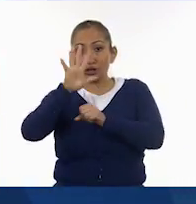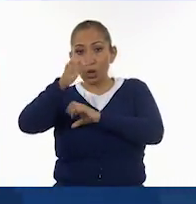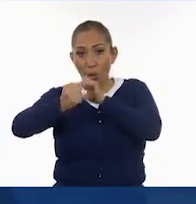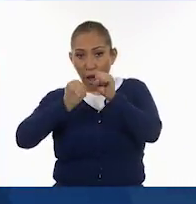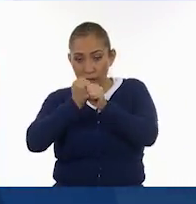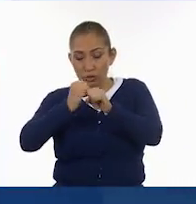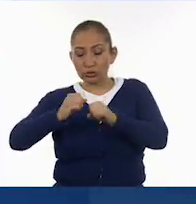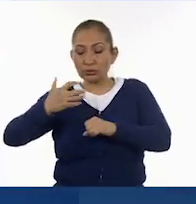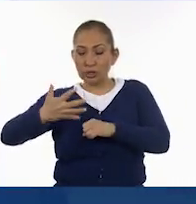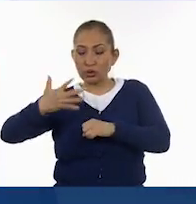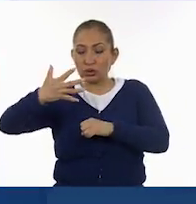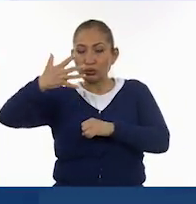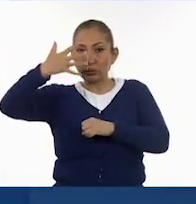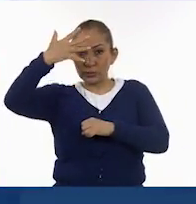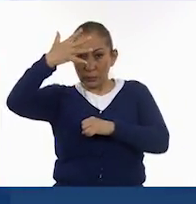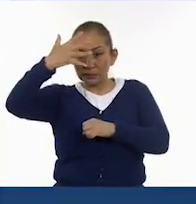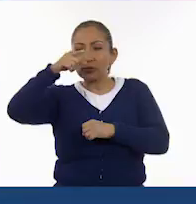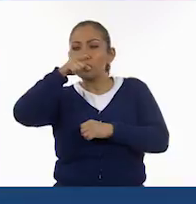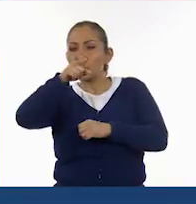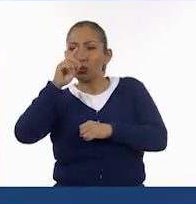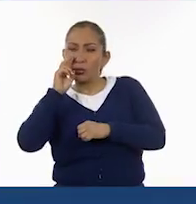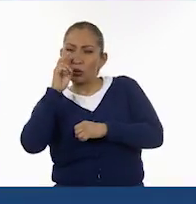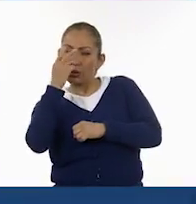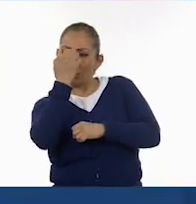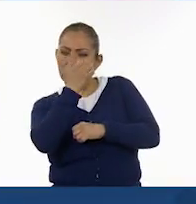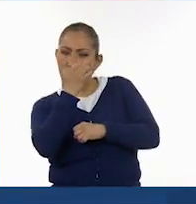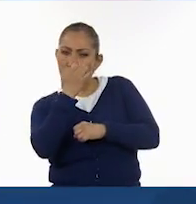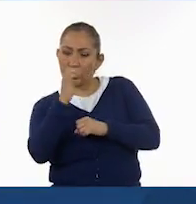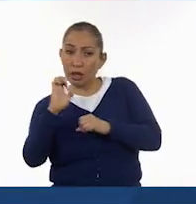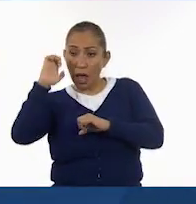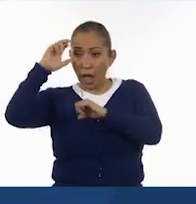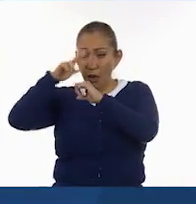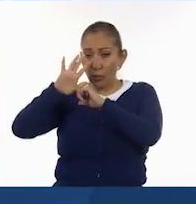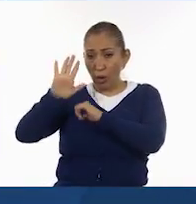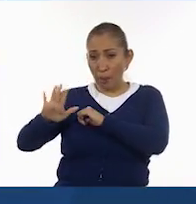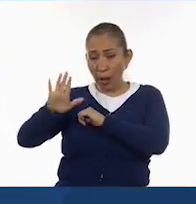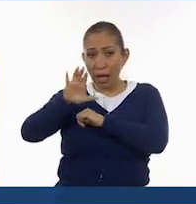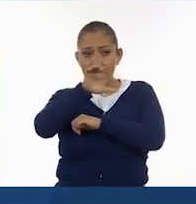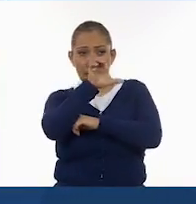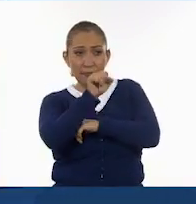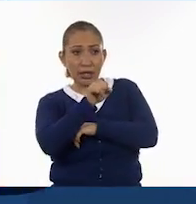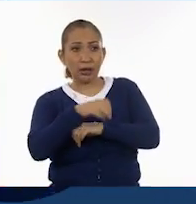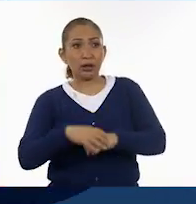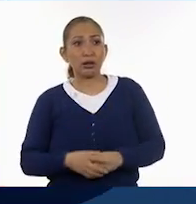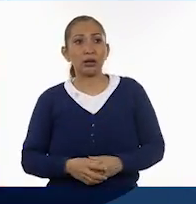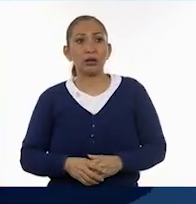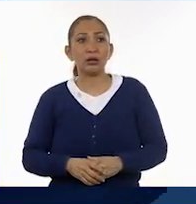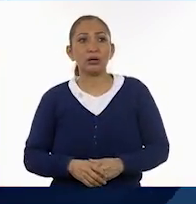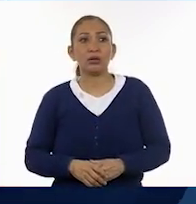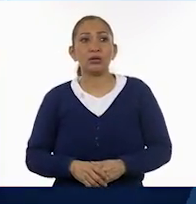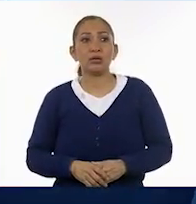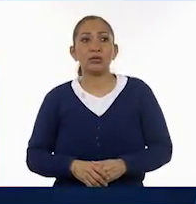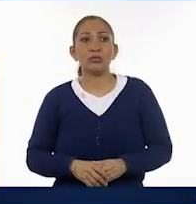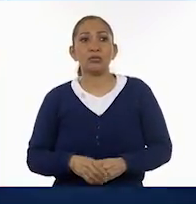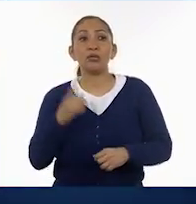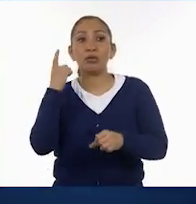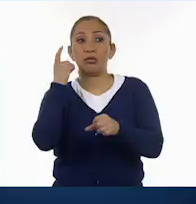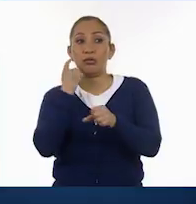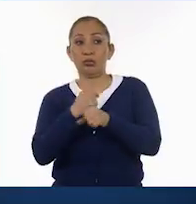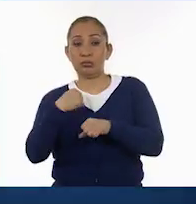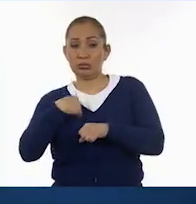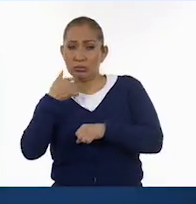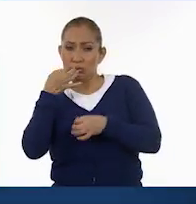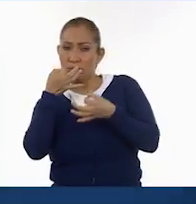años. ¿Y tú qué alcanzas a ver entre Europa y África, María? Pues lo primero que me llama